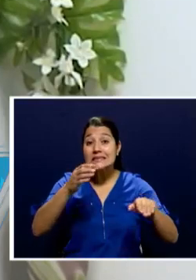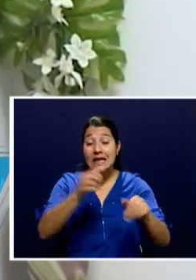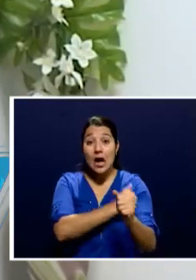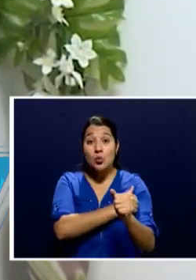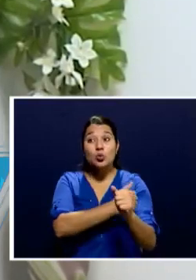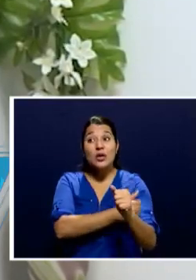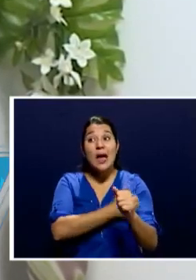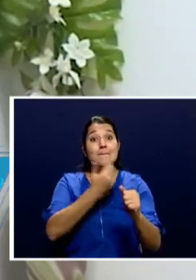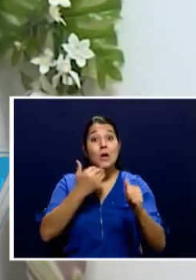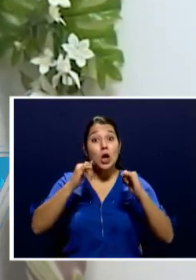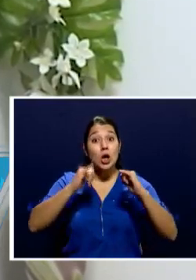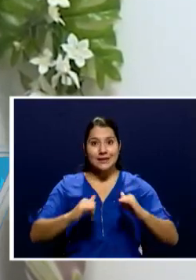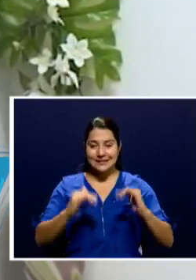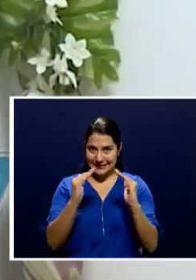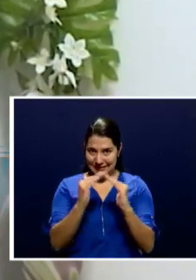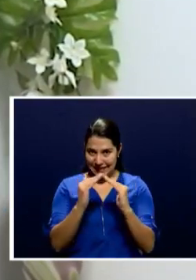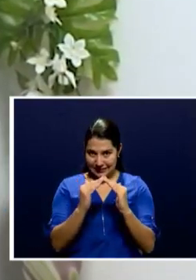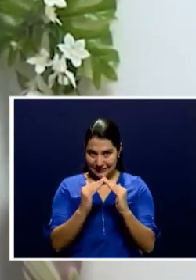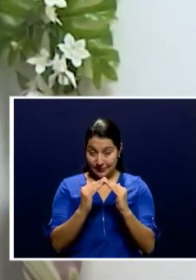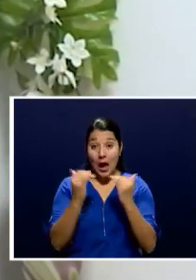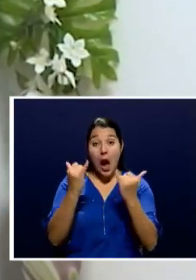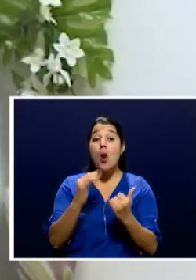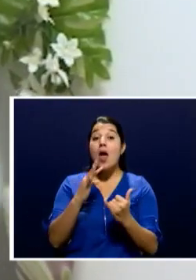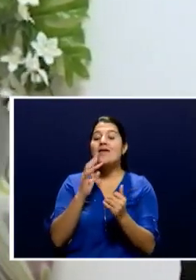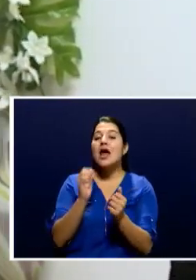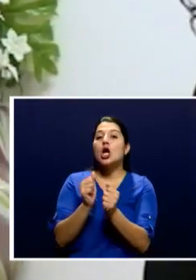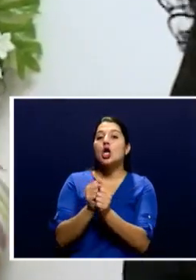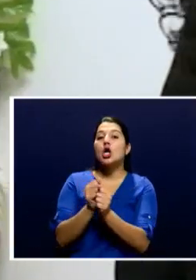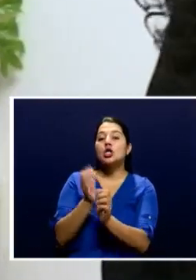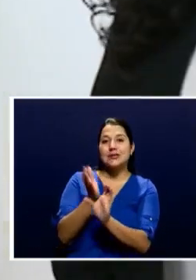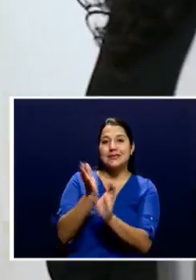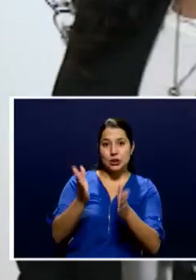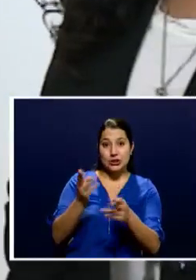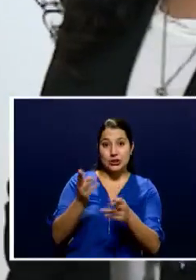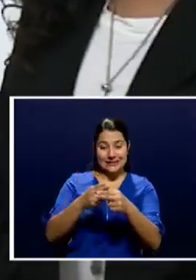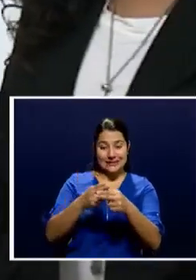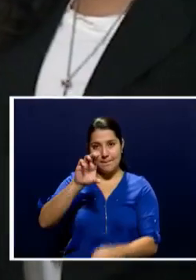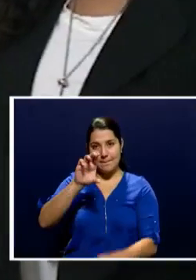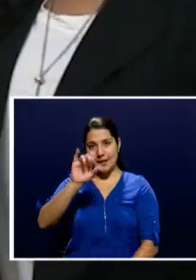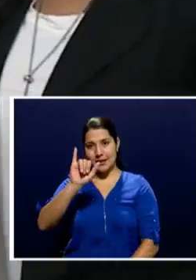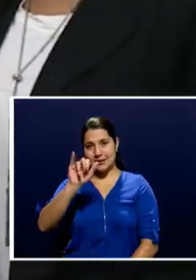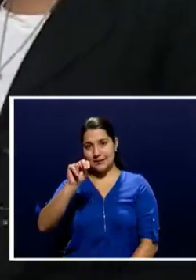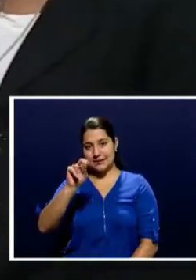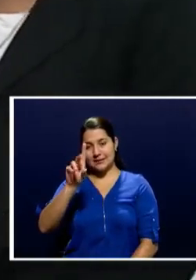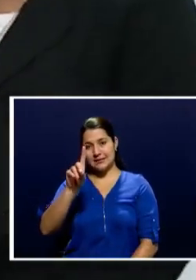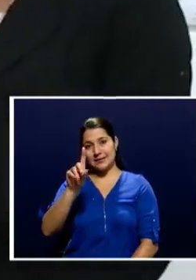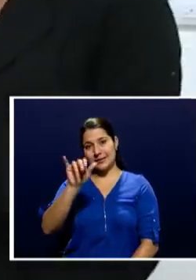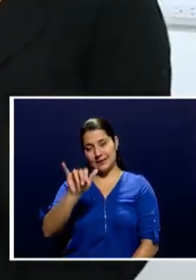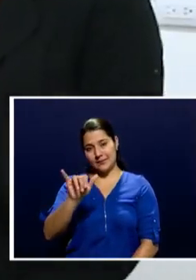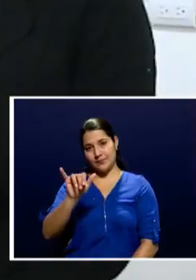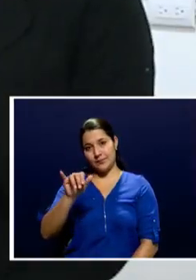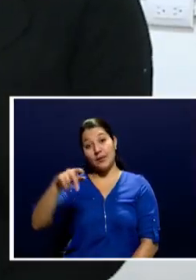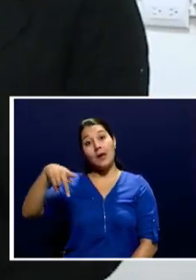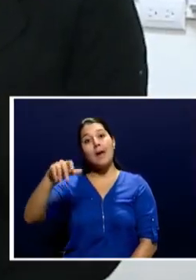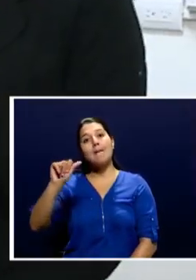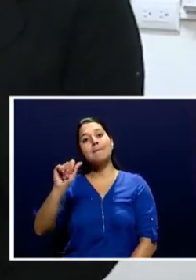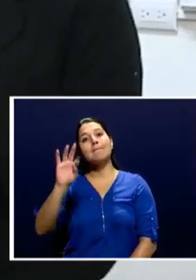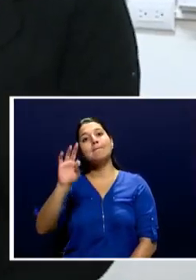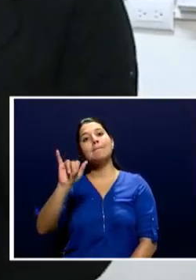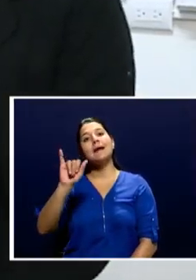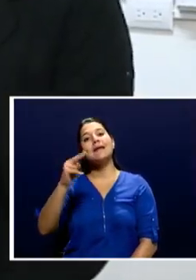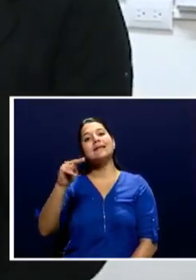vamos a conversar con una experta en psicología, la doctora Cindy Patiño, para que nos comente, doctora, cuáles son esas principales